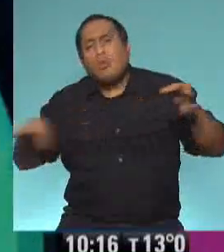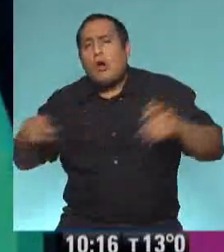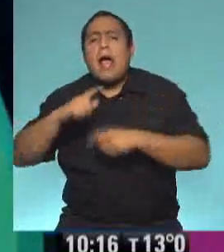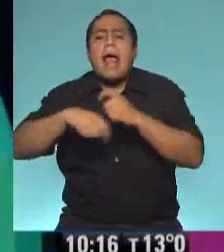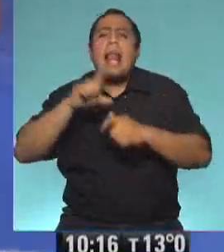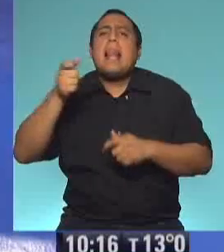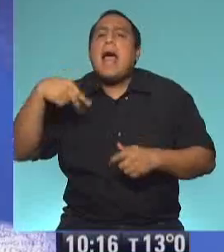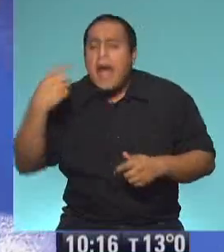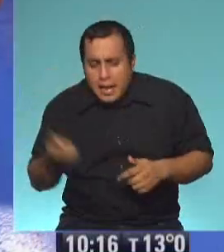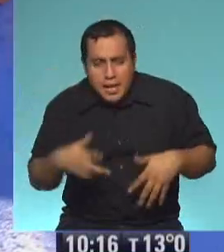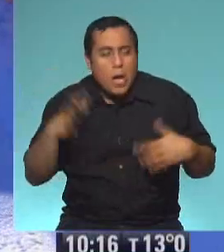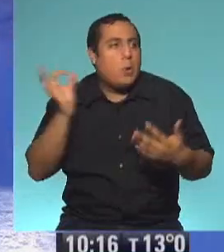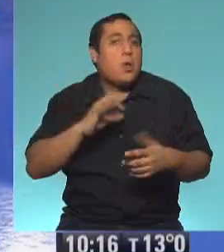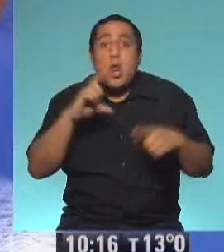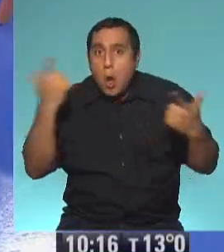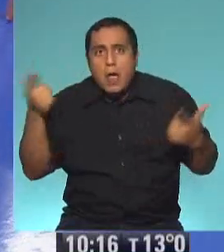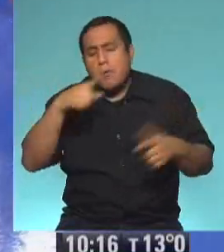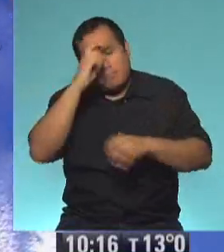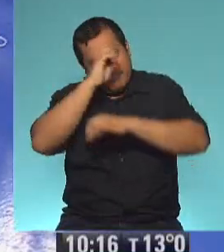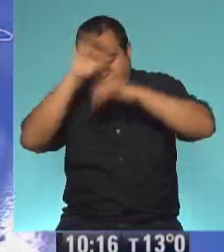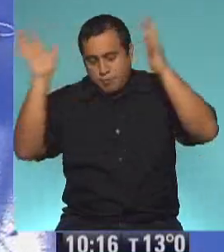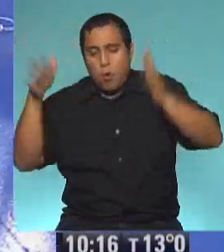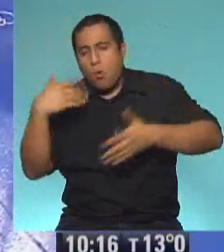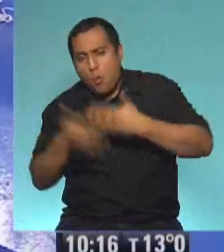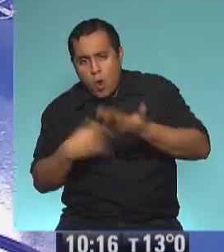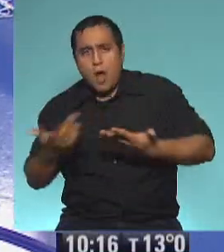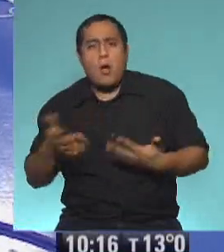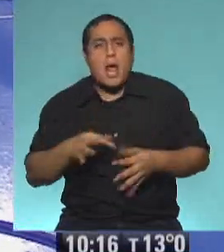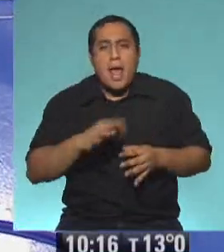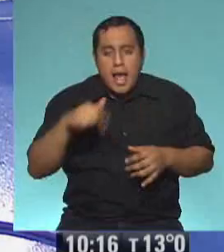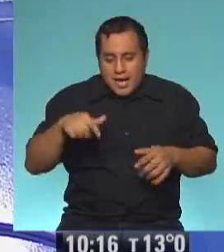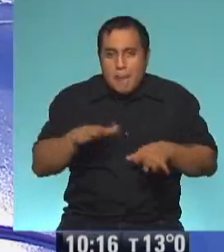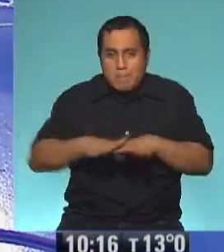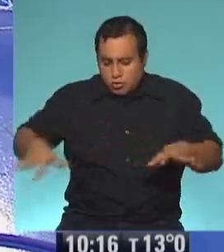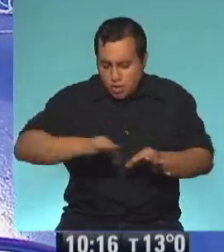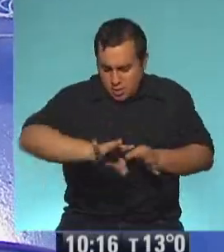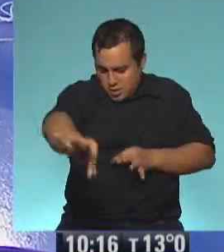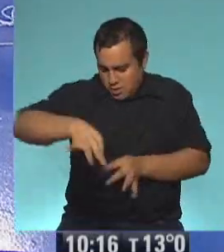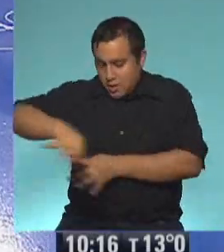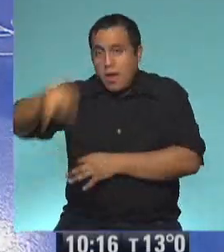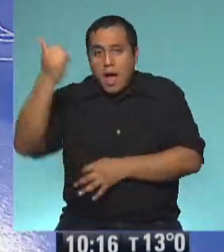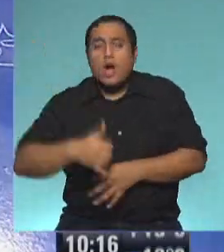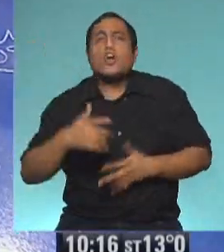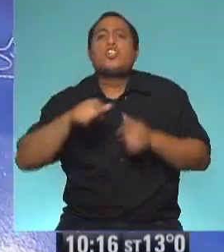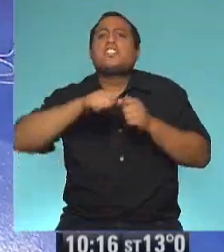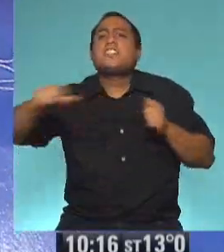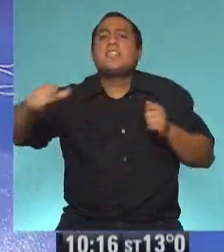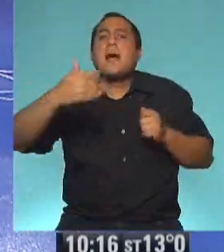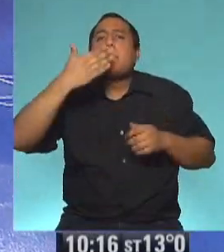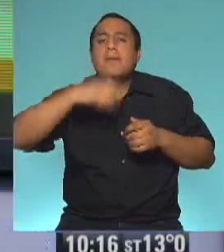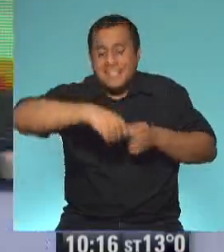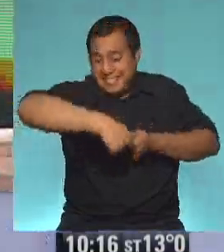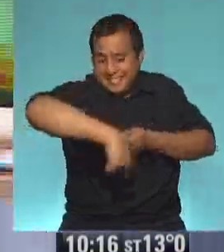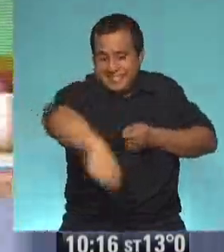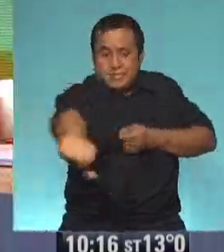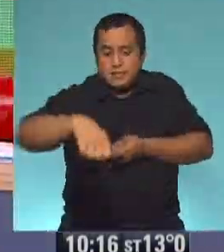lanas. Si no tenés, te las imaginás. Acá tenemos líneas en el piso, así que las vamos a usar. Con también cinta puede de ser... papel puede cinta. Ser. Mira, cinta de